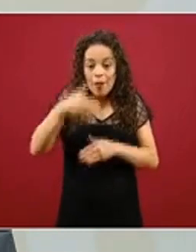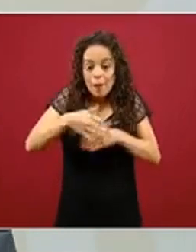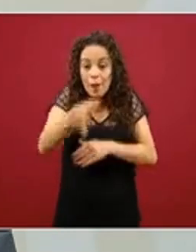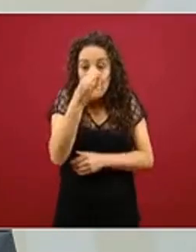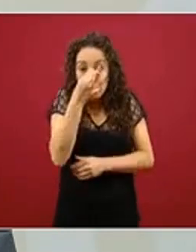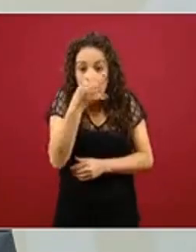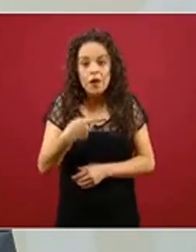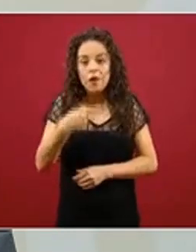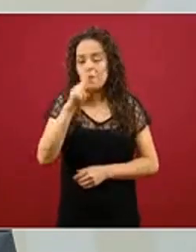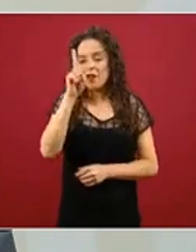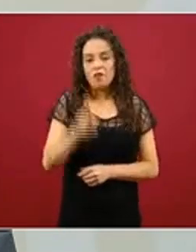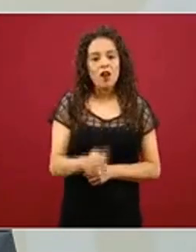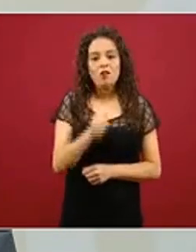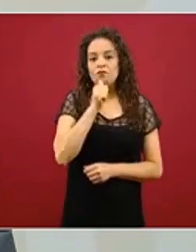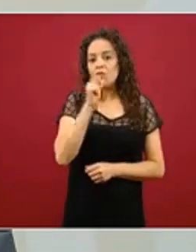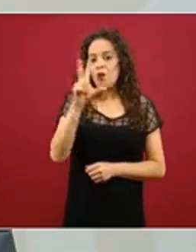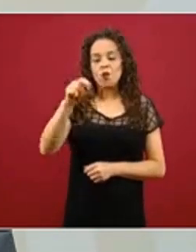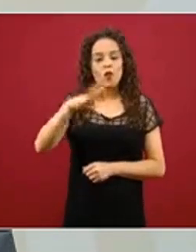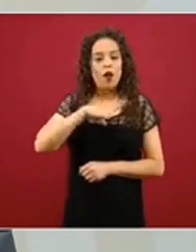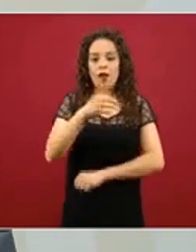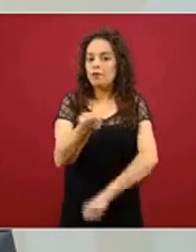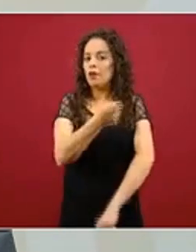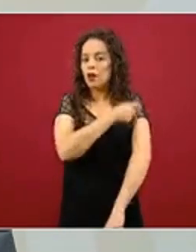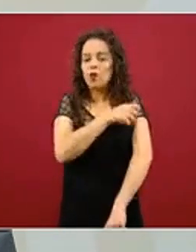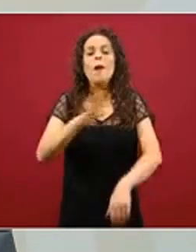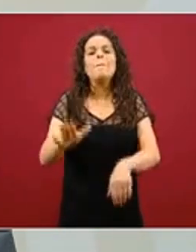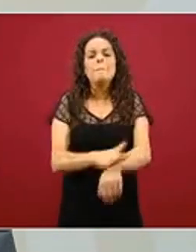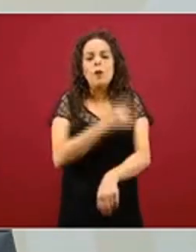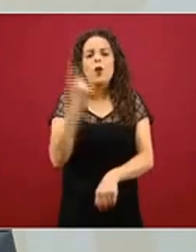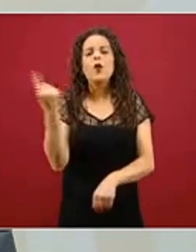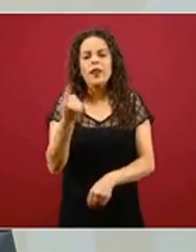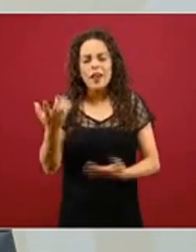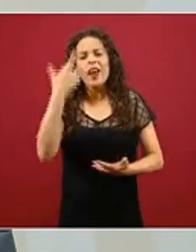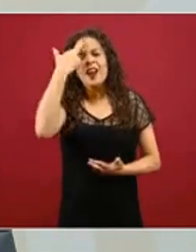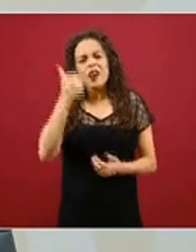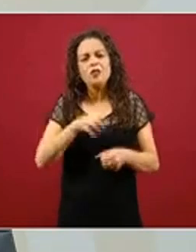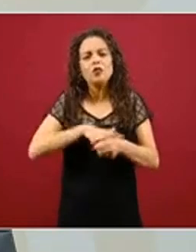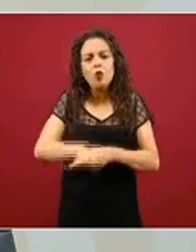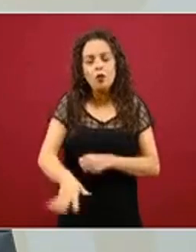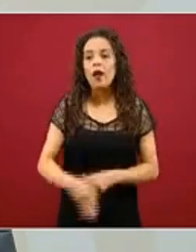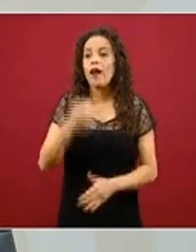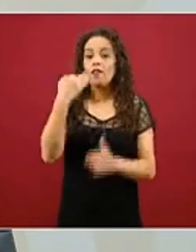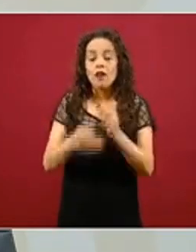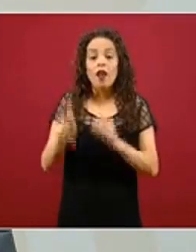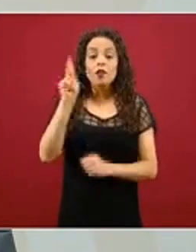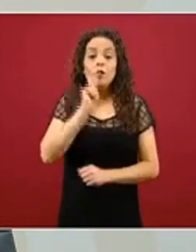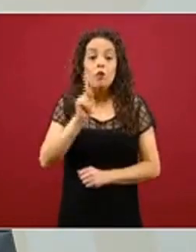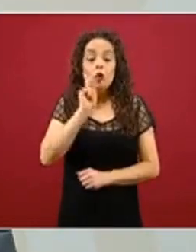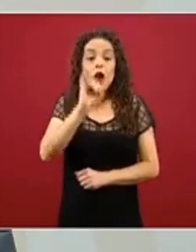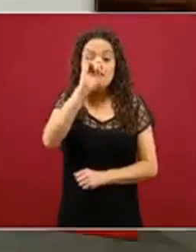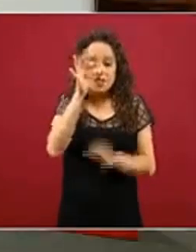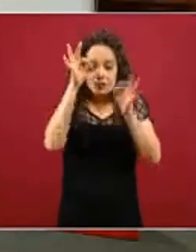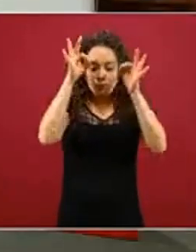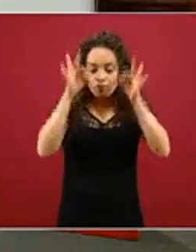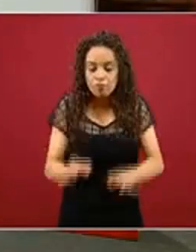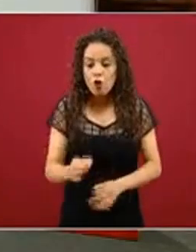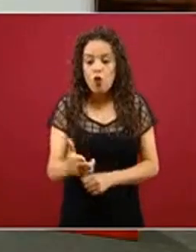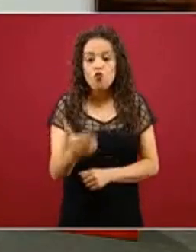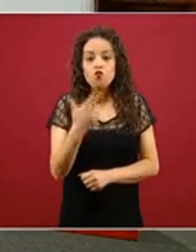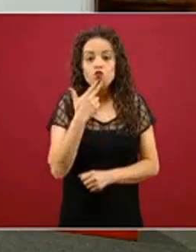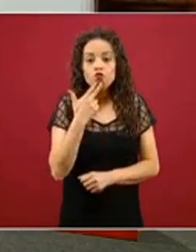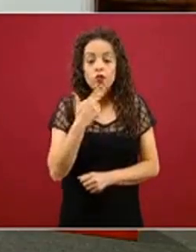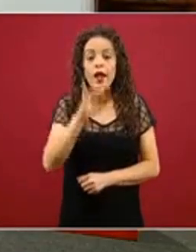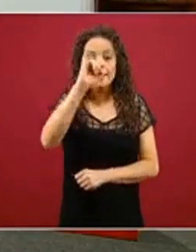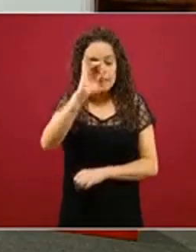¿Por qué razón? Porque entre otras cosas falta probar la eficacia y la seguridad de la vacuna. Eficacia es que